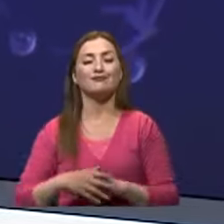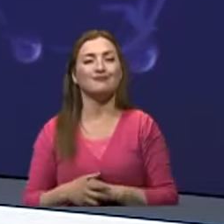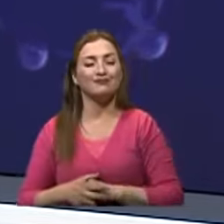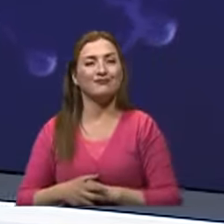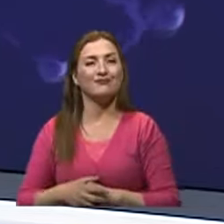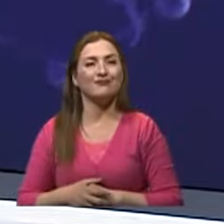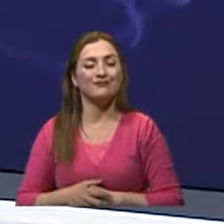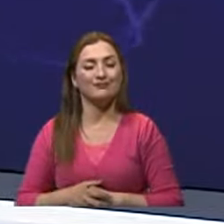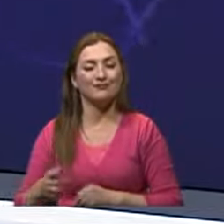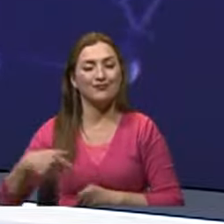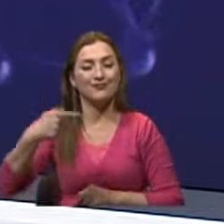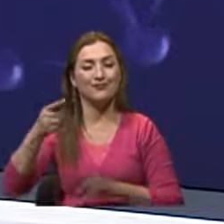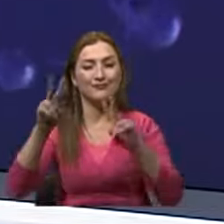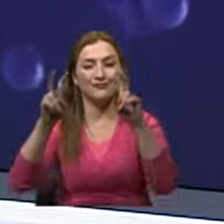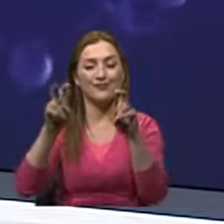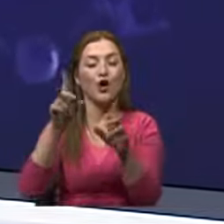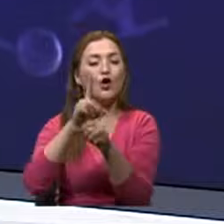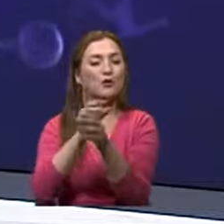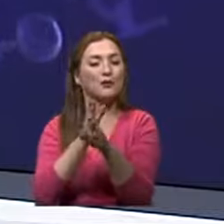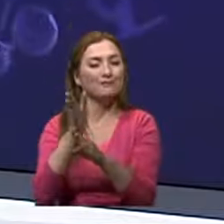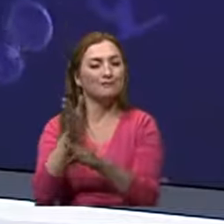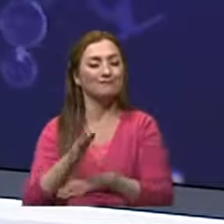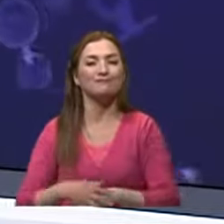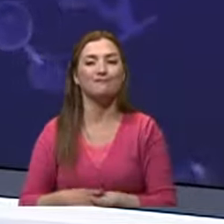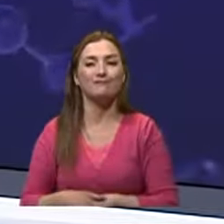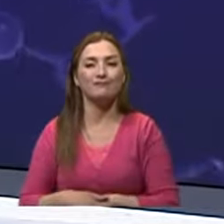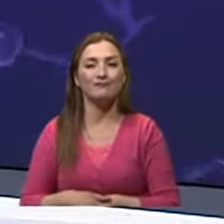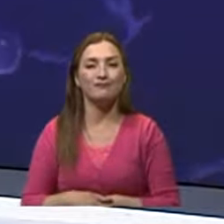ver qué tenemos adelante con el experto. Ya regresamos.